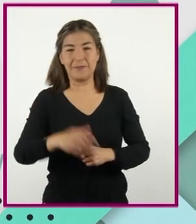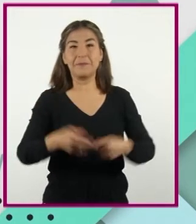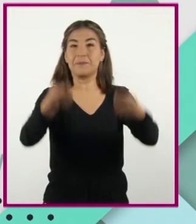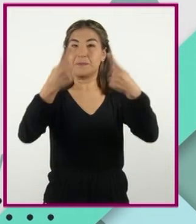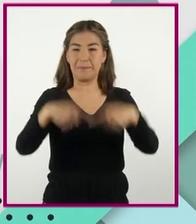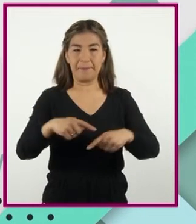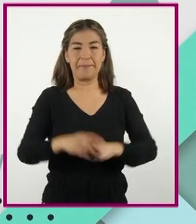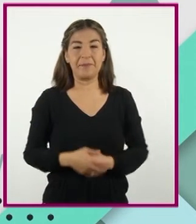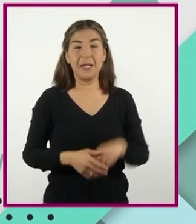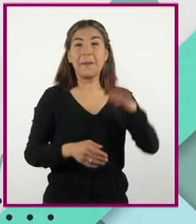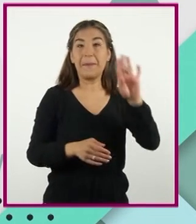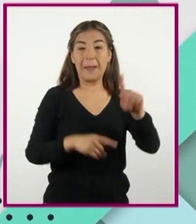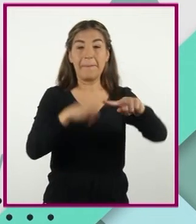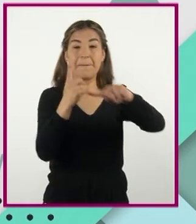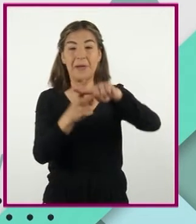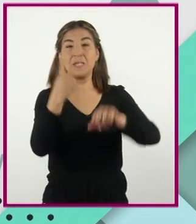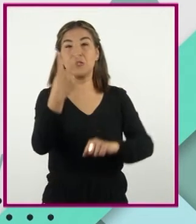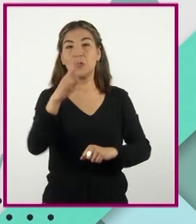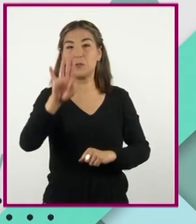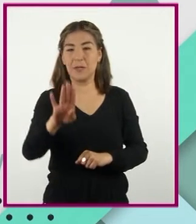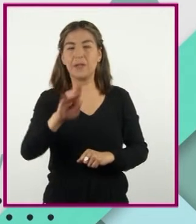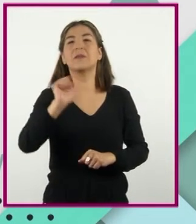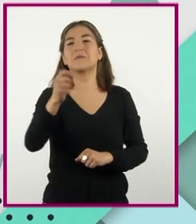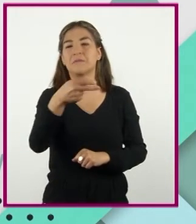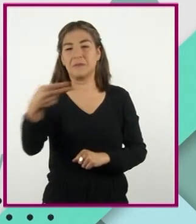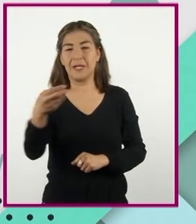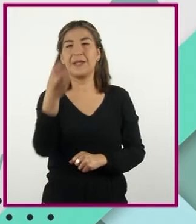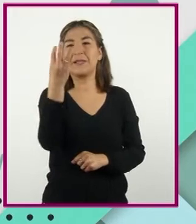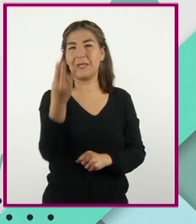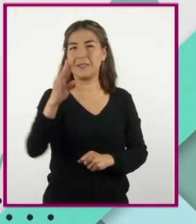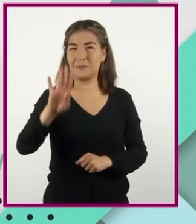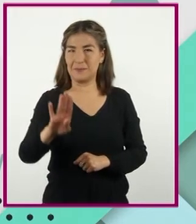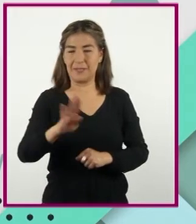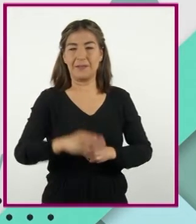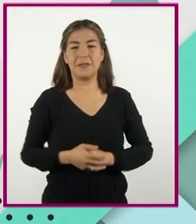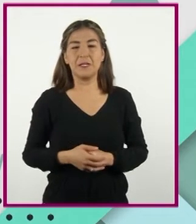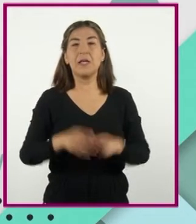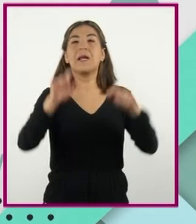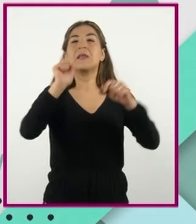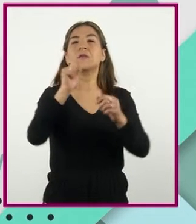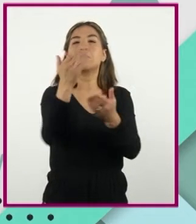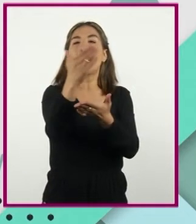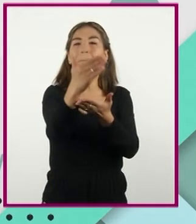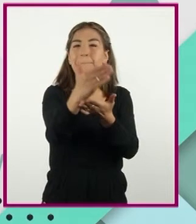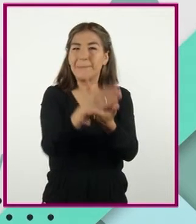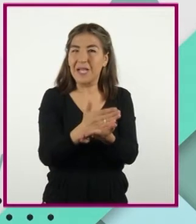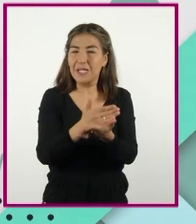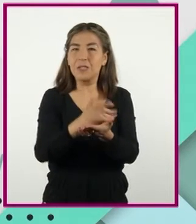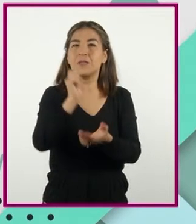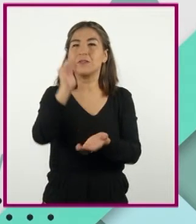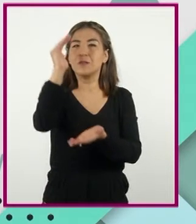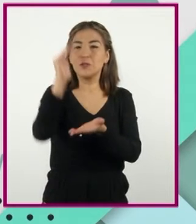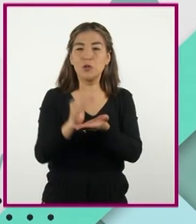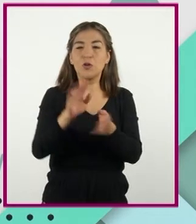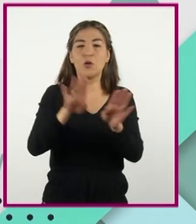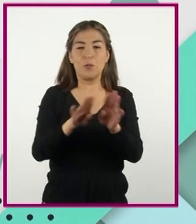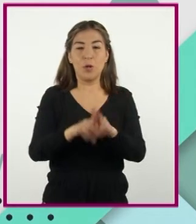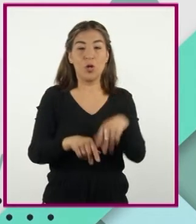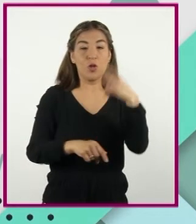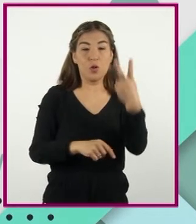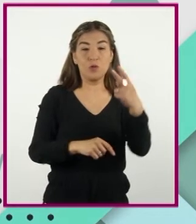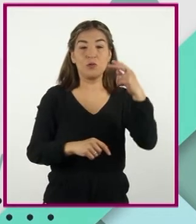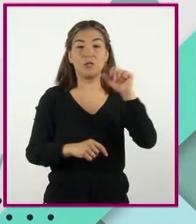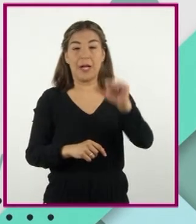b más 2b igual 3b. El resultado final es reducir la expresión: 2a más